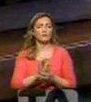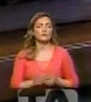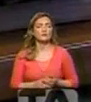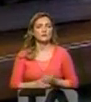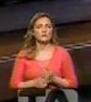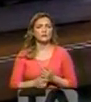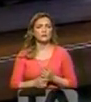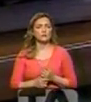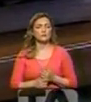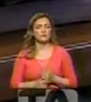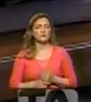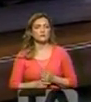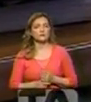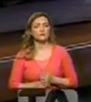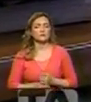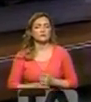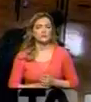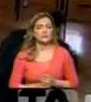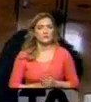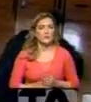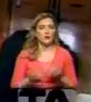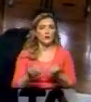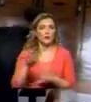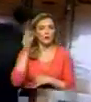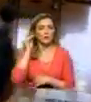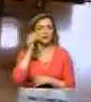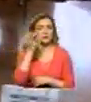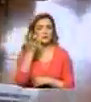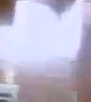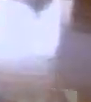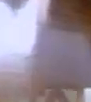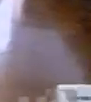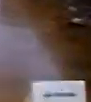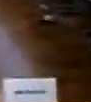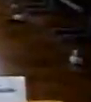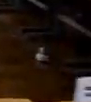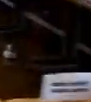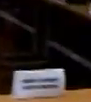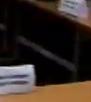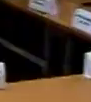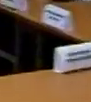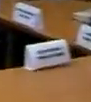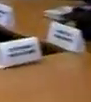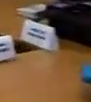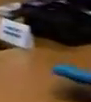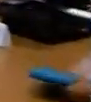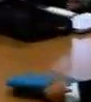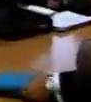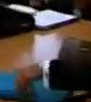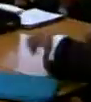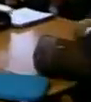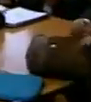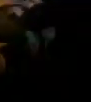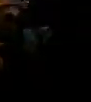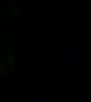Al momento se ha escuchado a 15. En Quito, Daniela Valencia, 24 horas.